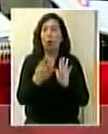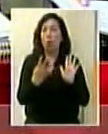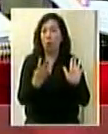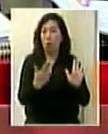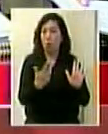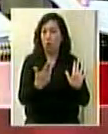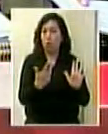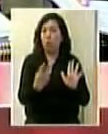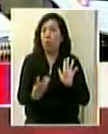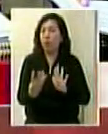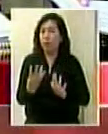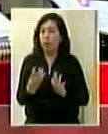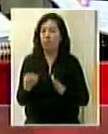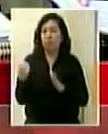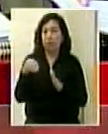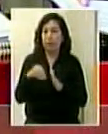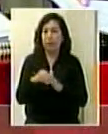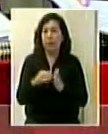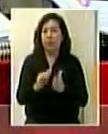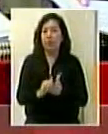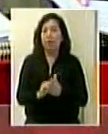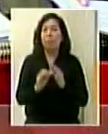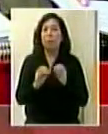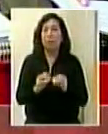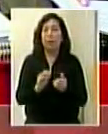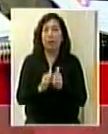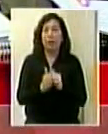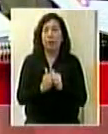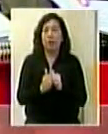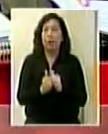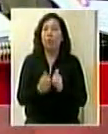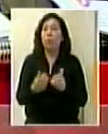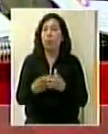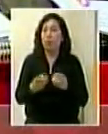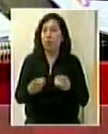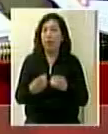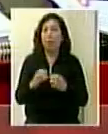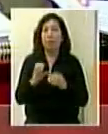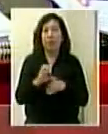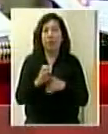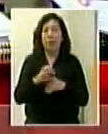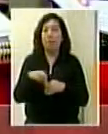814, que con un texto sustitutorio propone el cambio de nombre del distrito y la capital